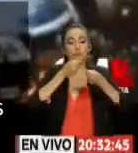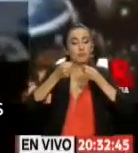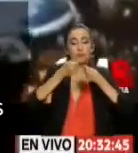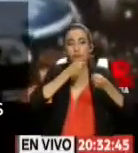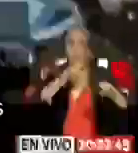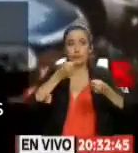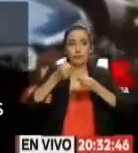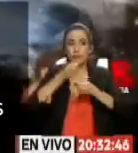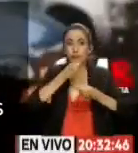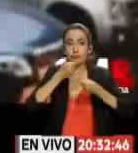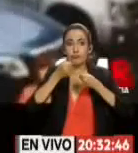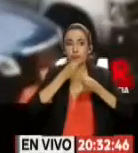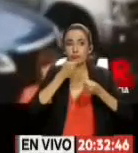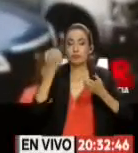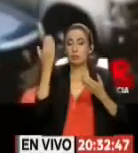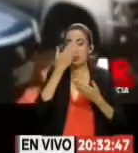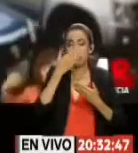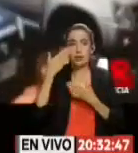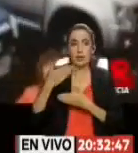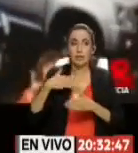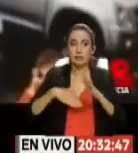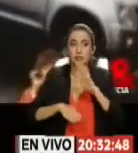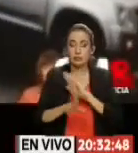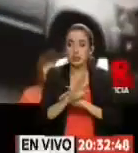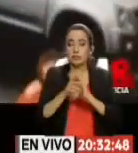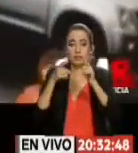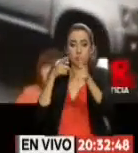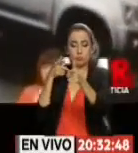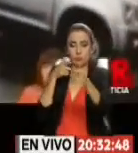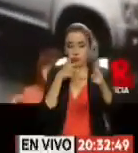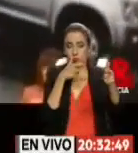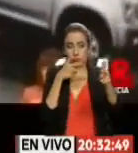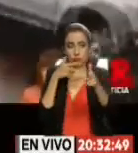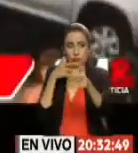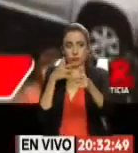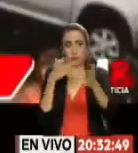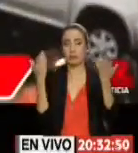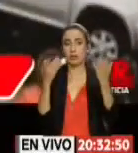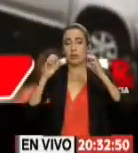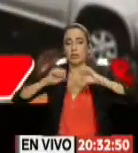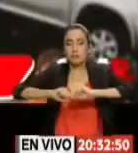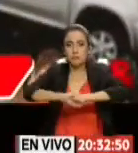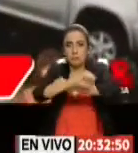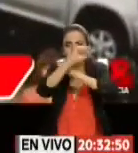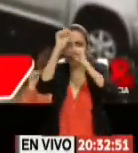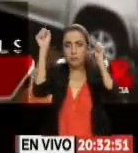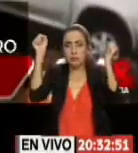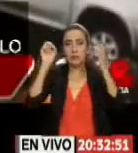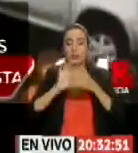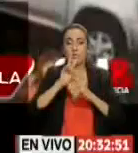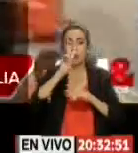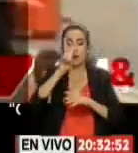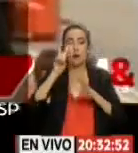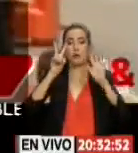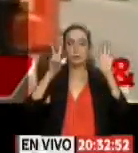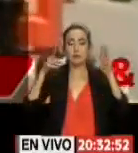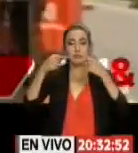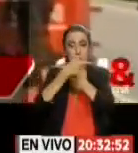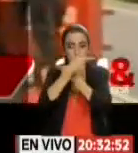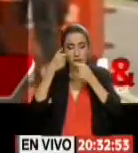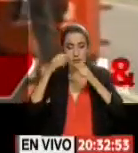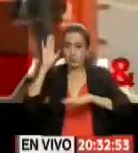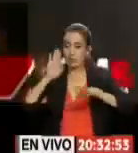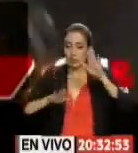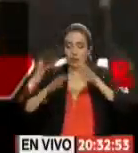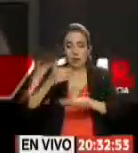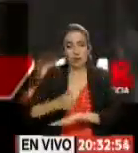tras pasar por un retén militar en Mataje, fueron interceptados por desconocidos. En la madrugada del 27 de marzo de 2018, autoridades